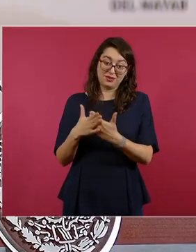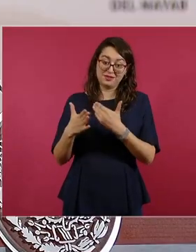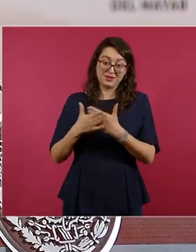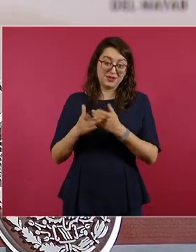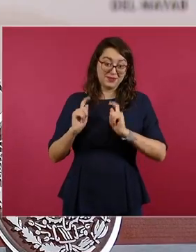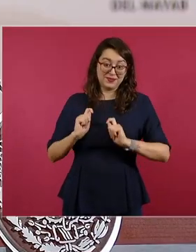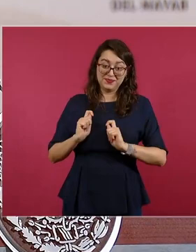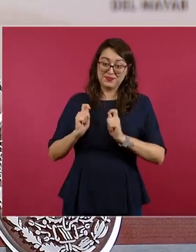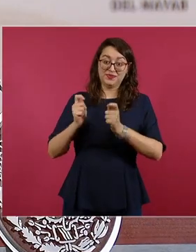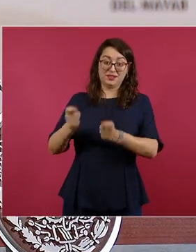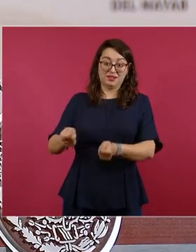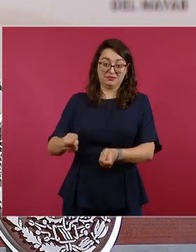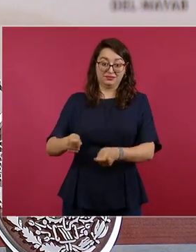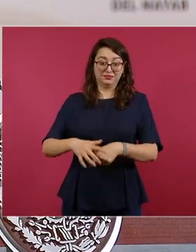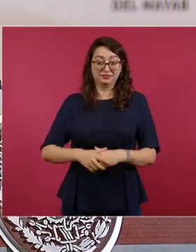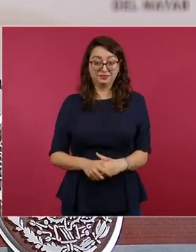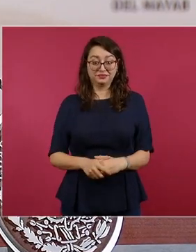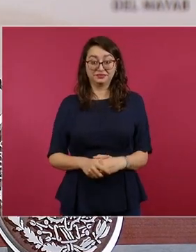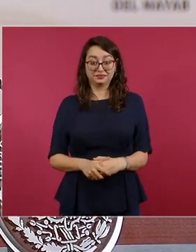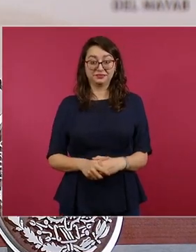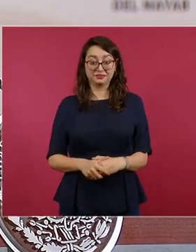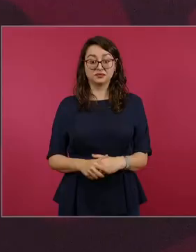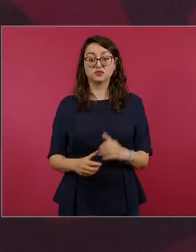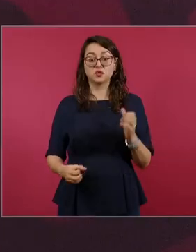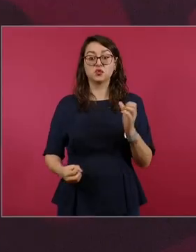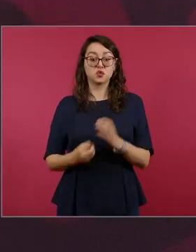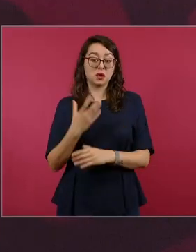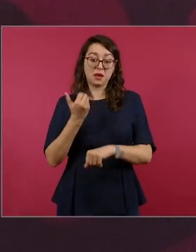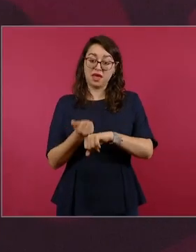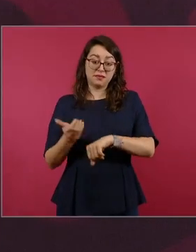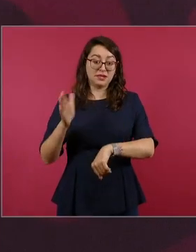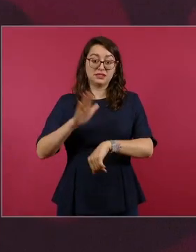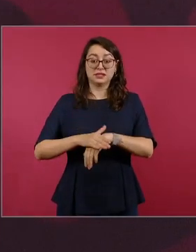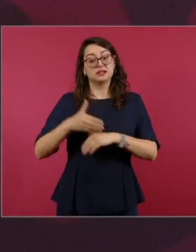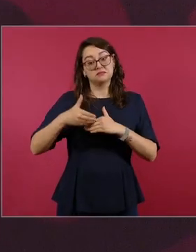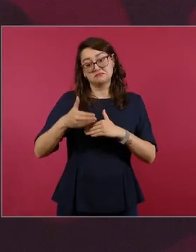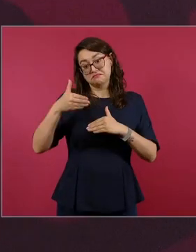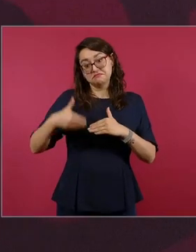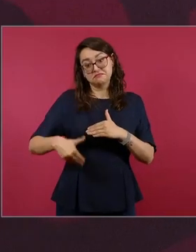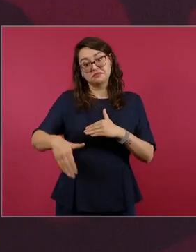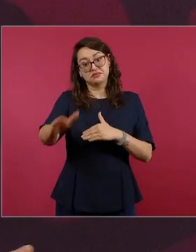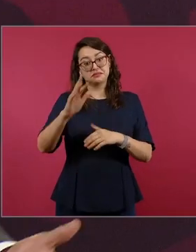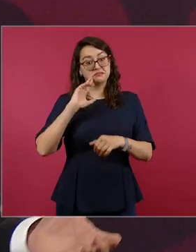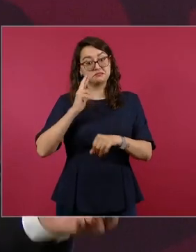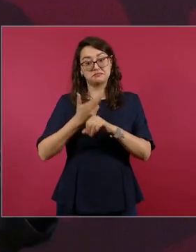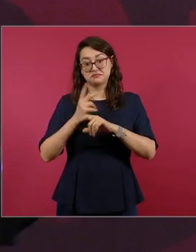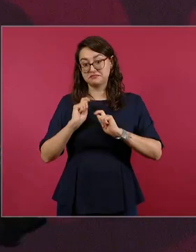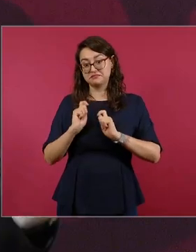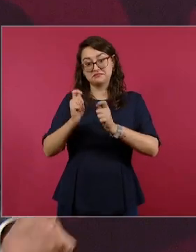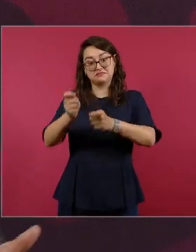a la nueva administración porque la verdad